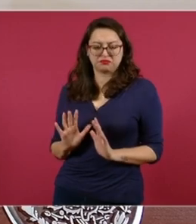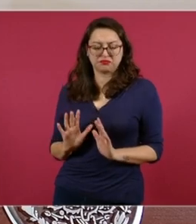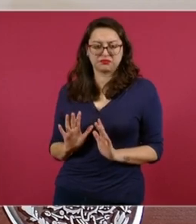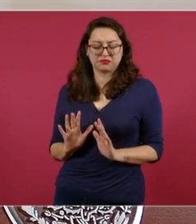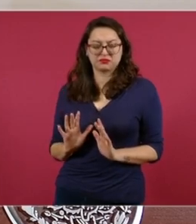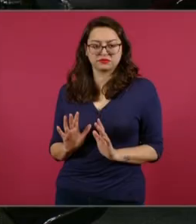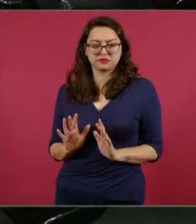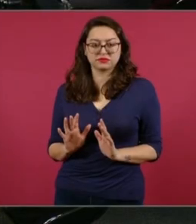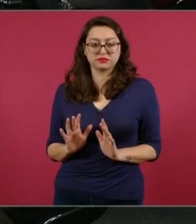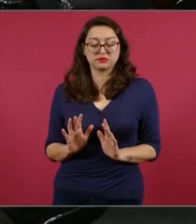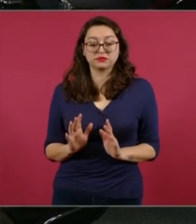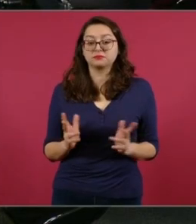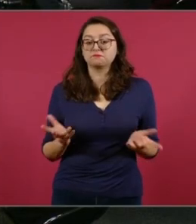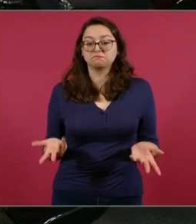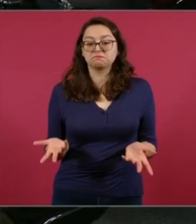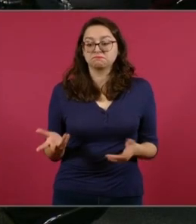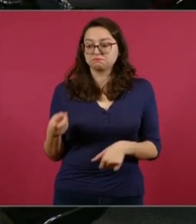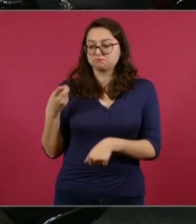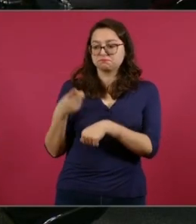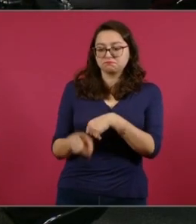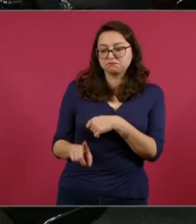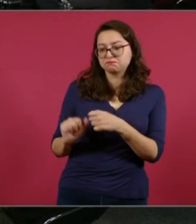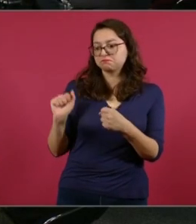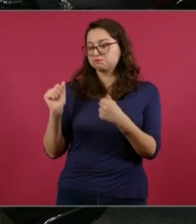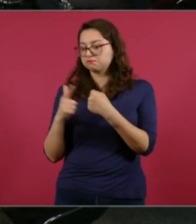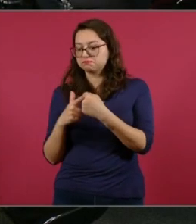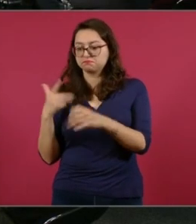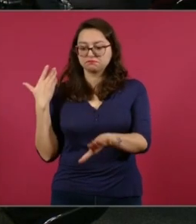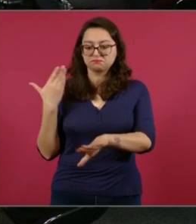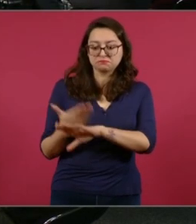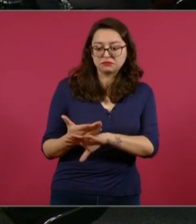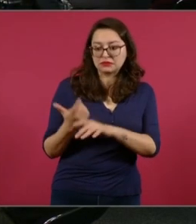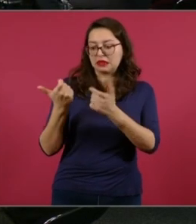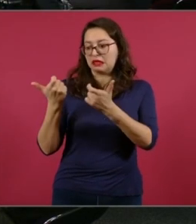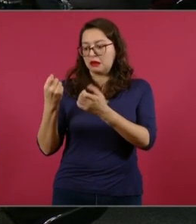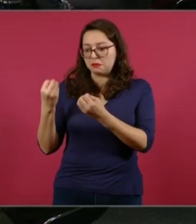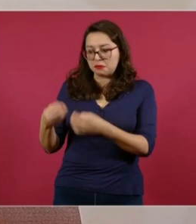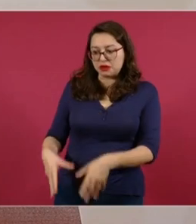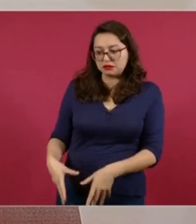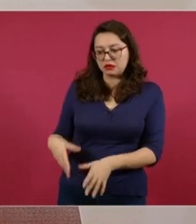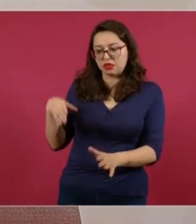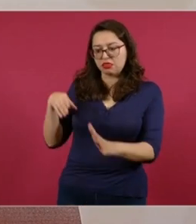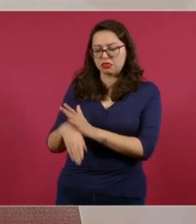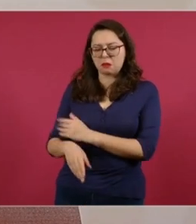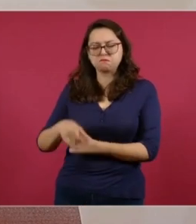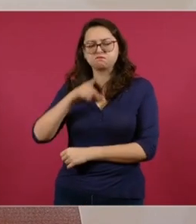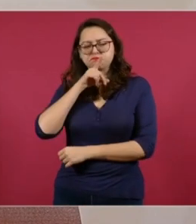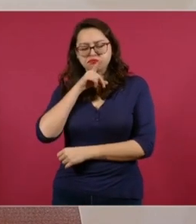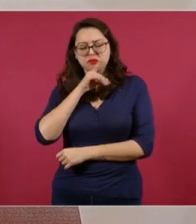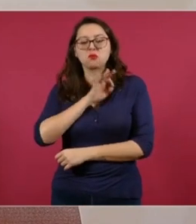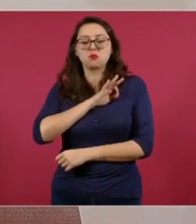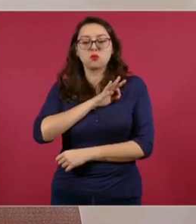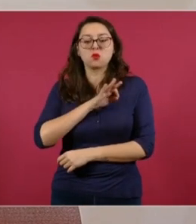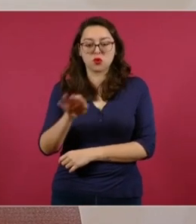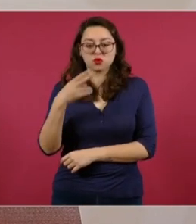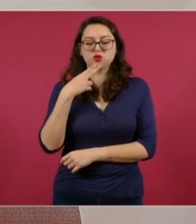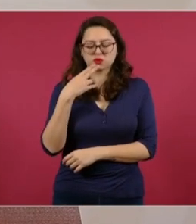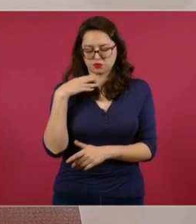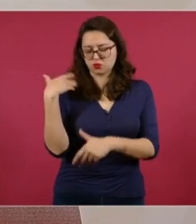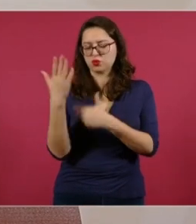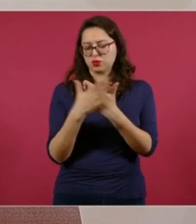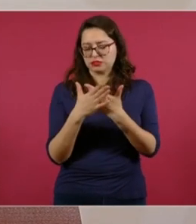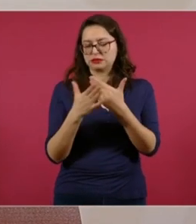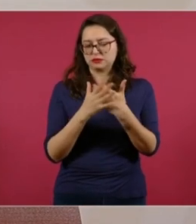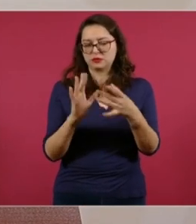se afecte la economía, las finanzas del Infonavit. Lo van a